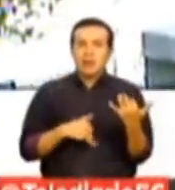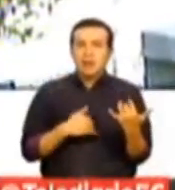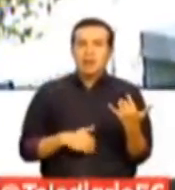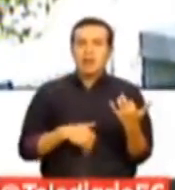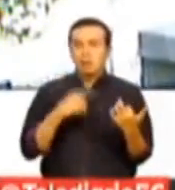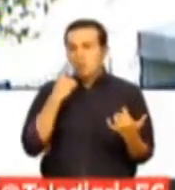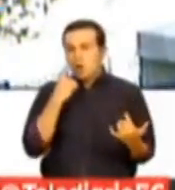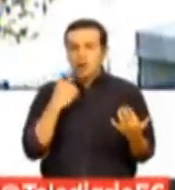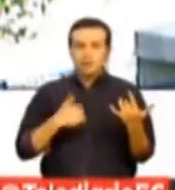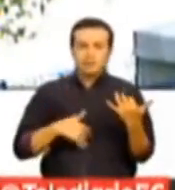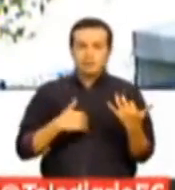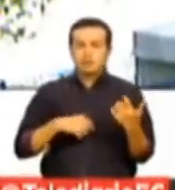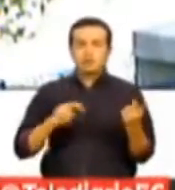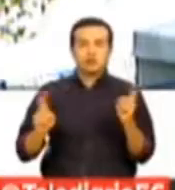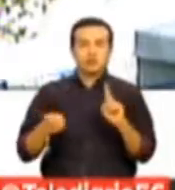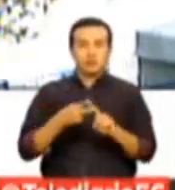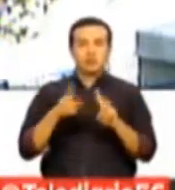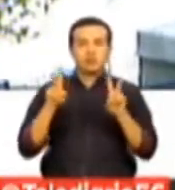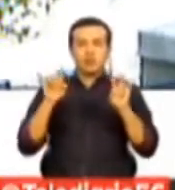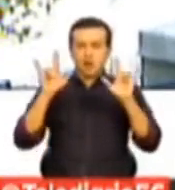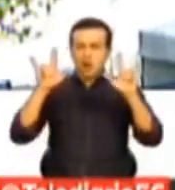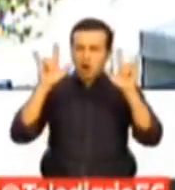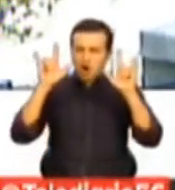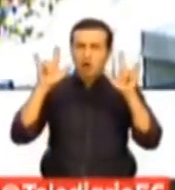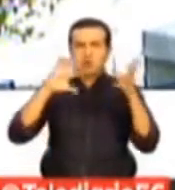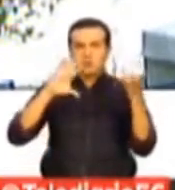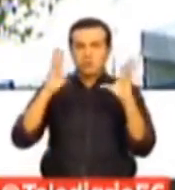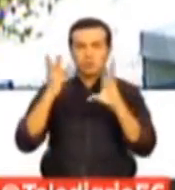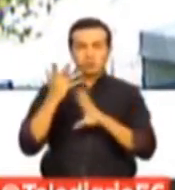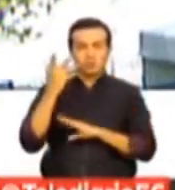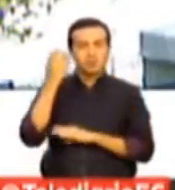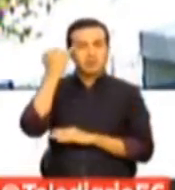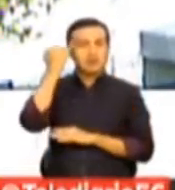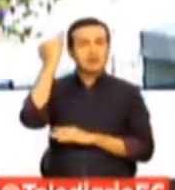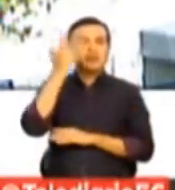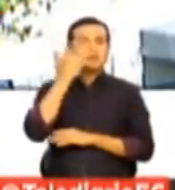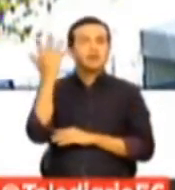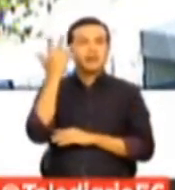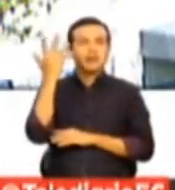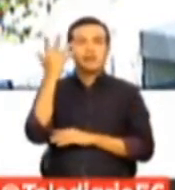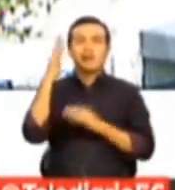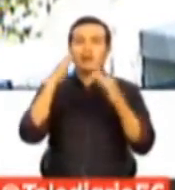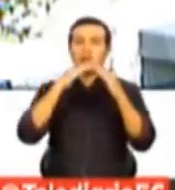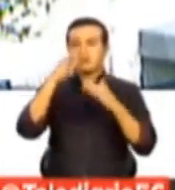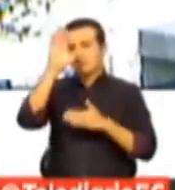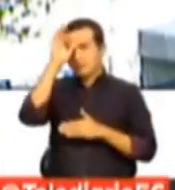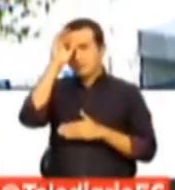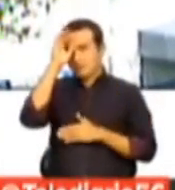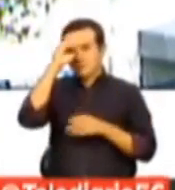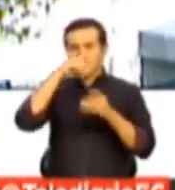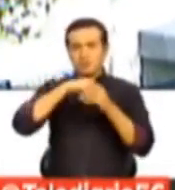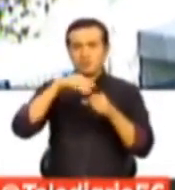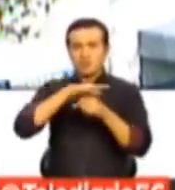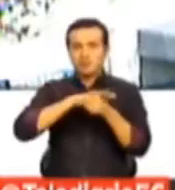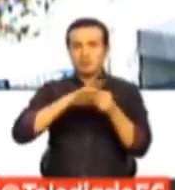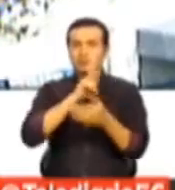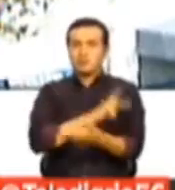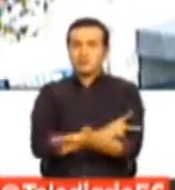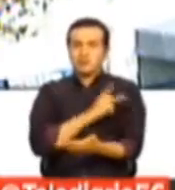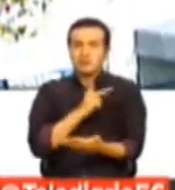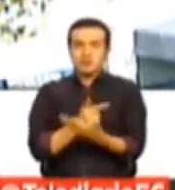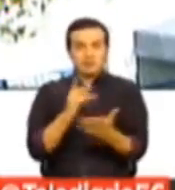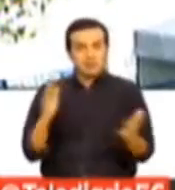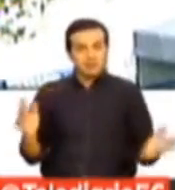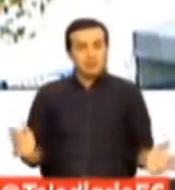que será esta segunda edición de Rock Revolución, una iniciativa de la Casa de la Cultura Núcleo Pichincha